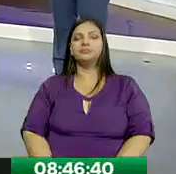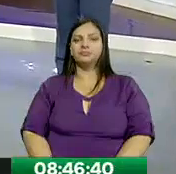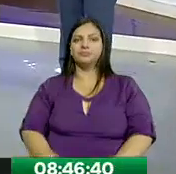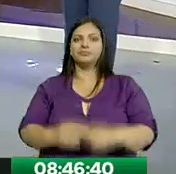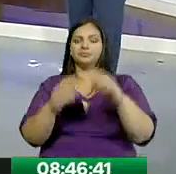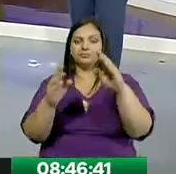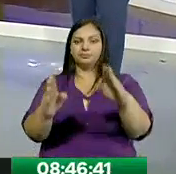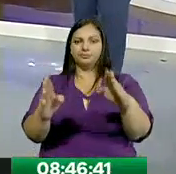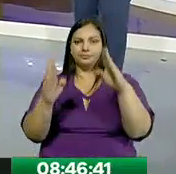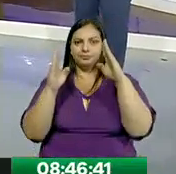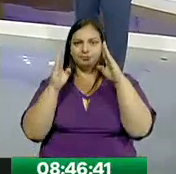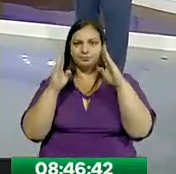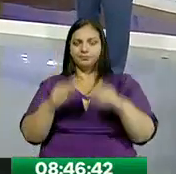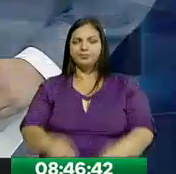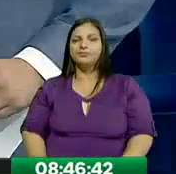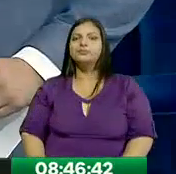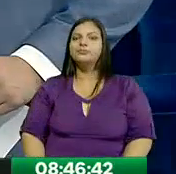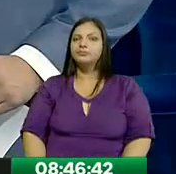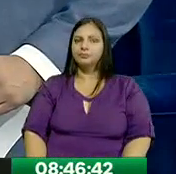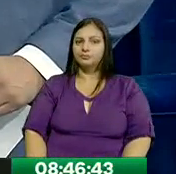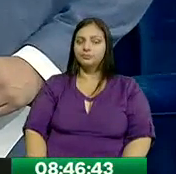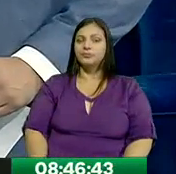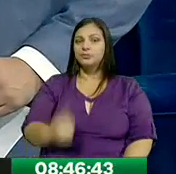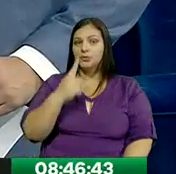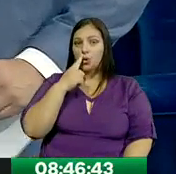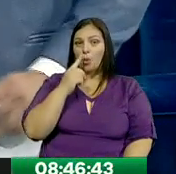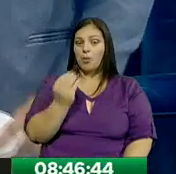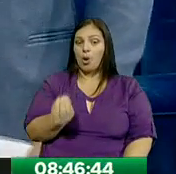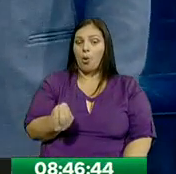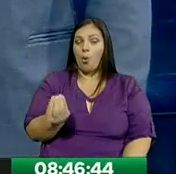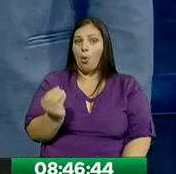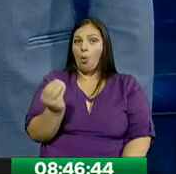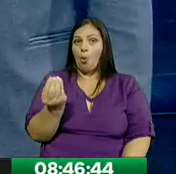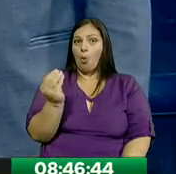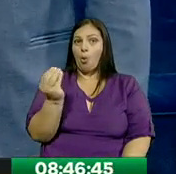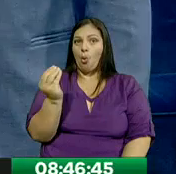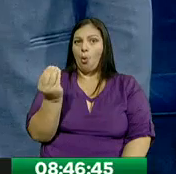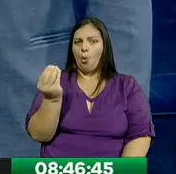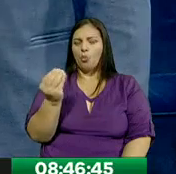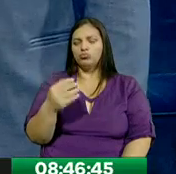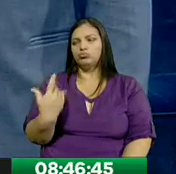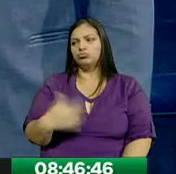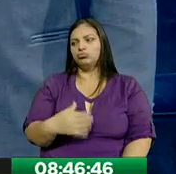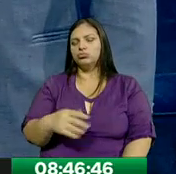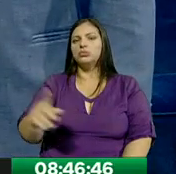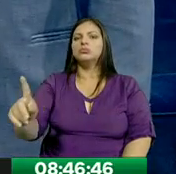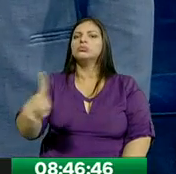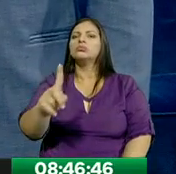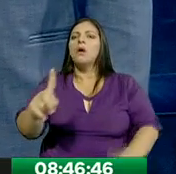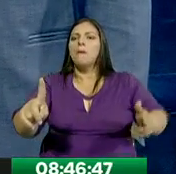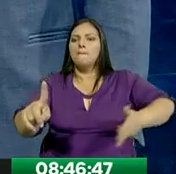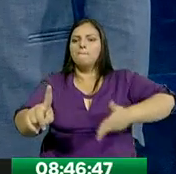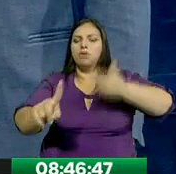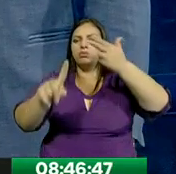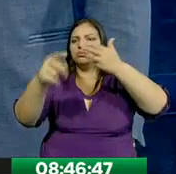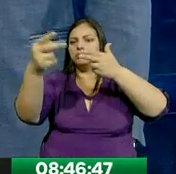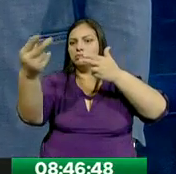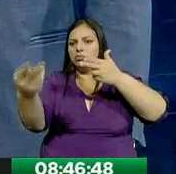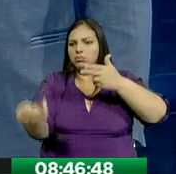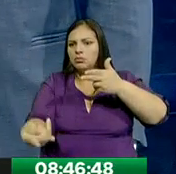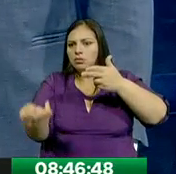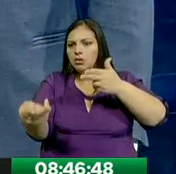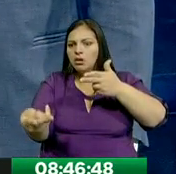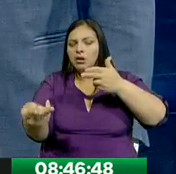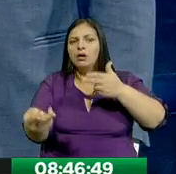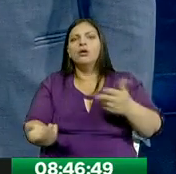Atención con esta nota, un joven resultó herido de gravedad tras recibir un impacto de bala. El hecho ocurrió en la cooperativa Jacobo